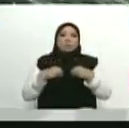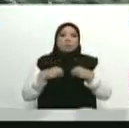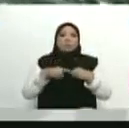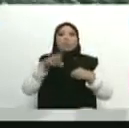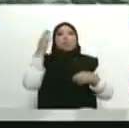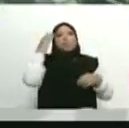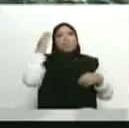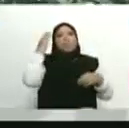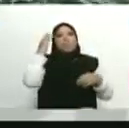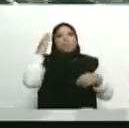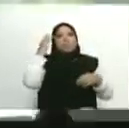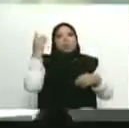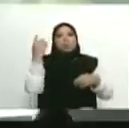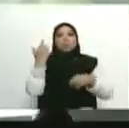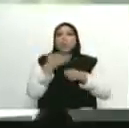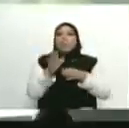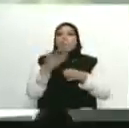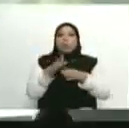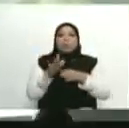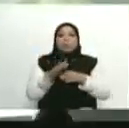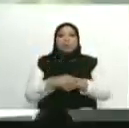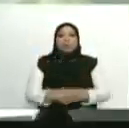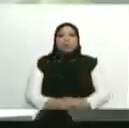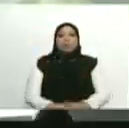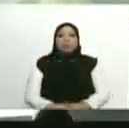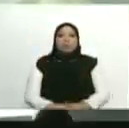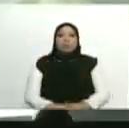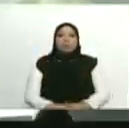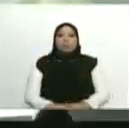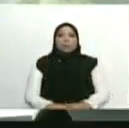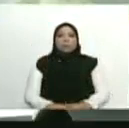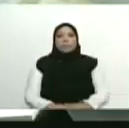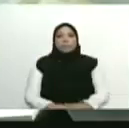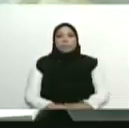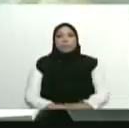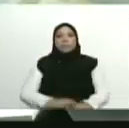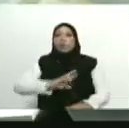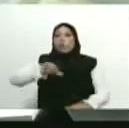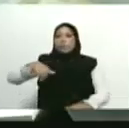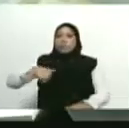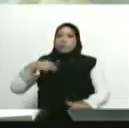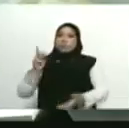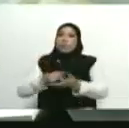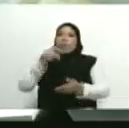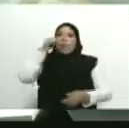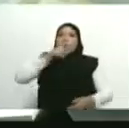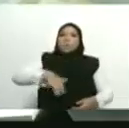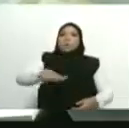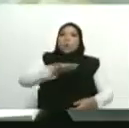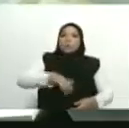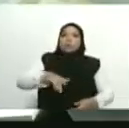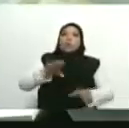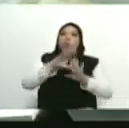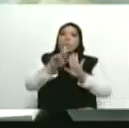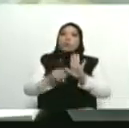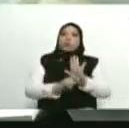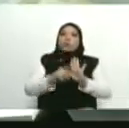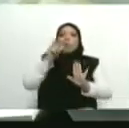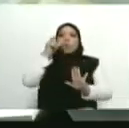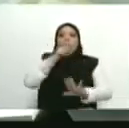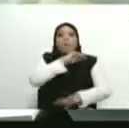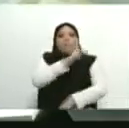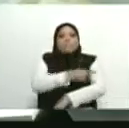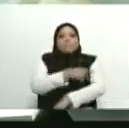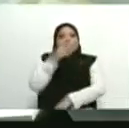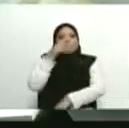a casabe si no nos reconocen. Ah, aquí estamos nosotros, aquí está el pueblo, aquí está la constitución y los poderes